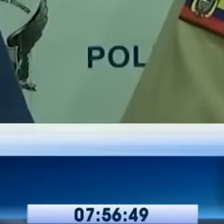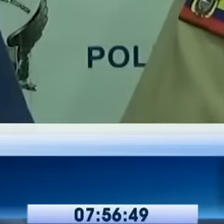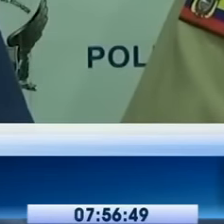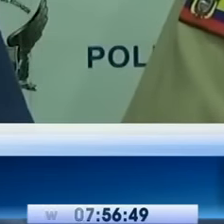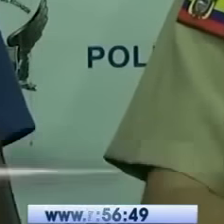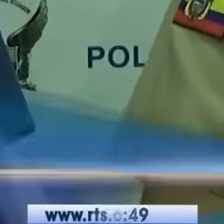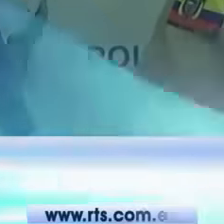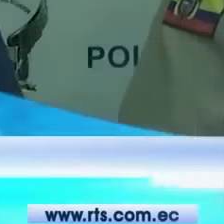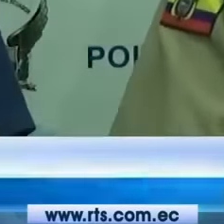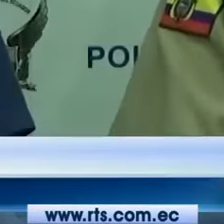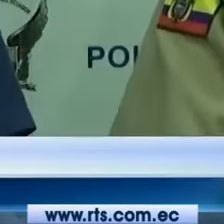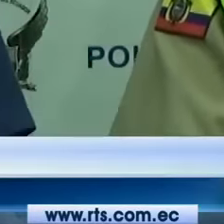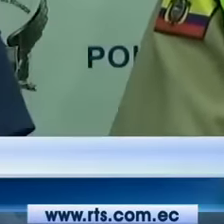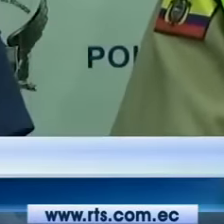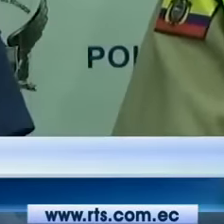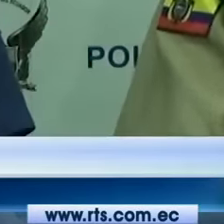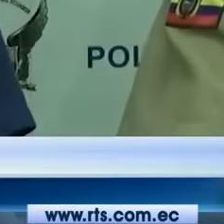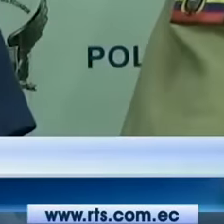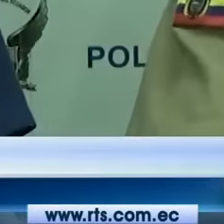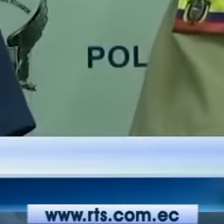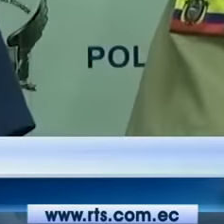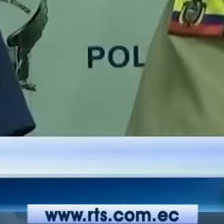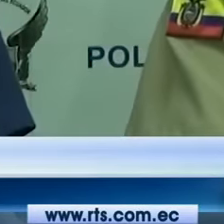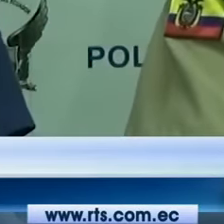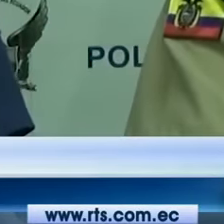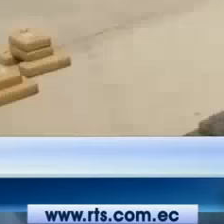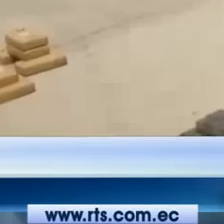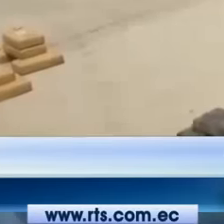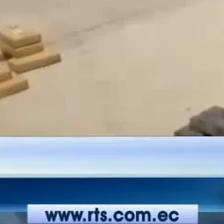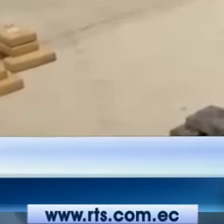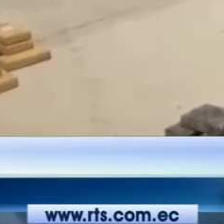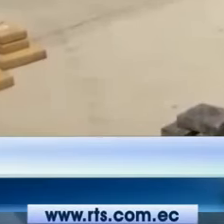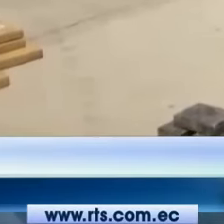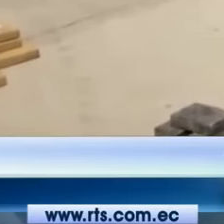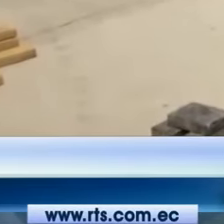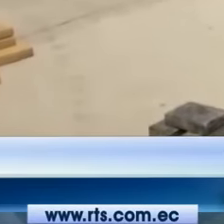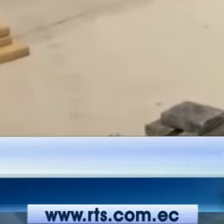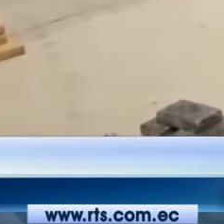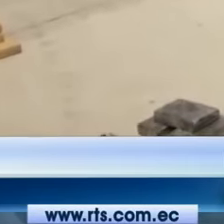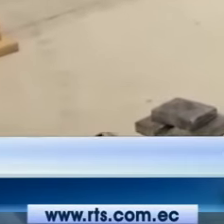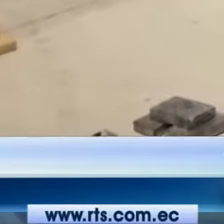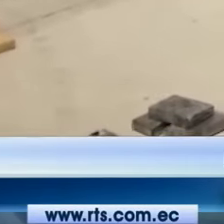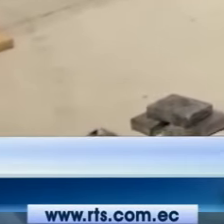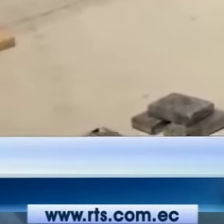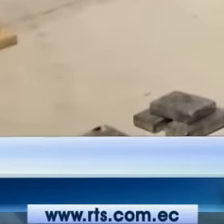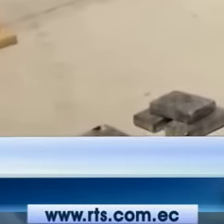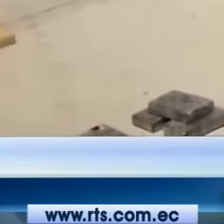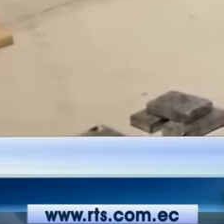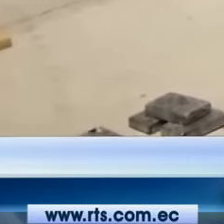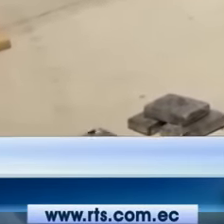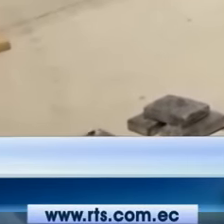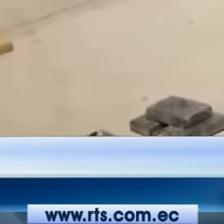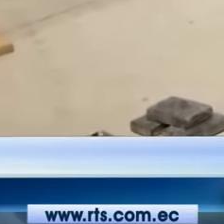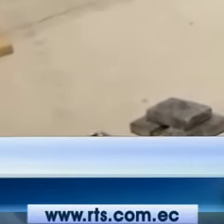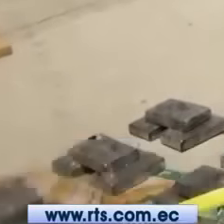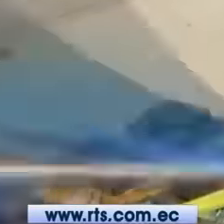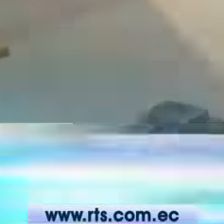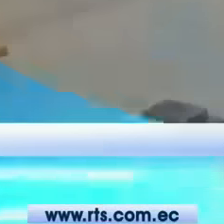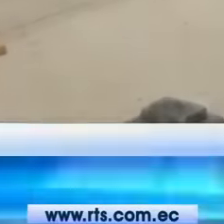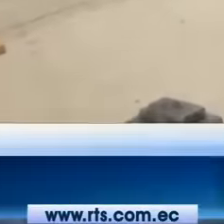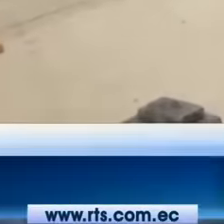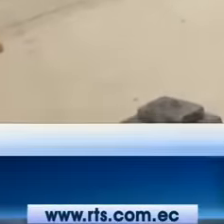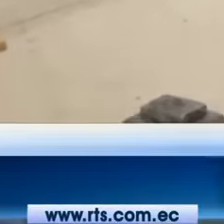Darwin G., los mismos que fueron detenidos y puestos a órdenes de la autoridad competente. Luego de la revisión del vehículo se